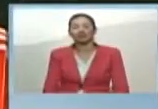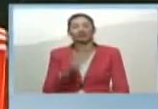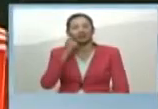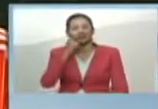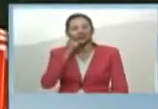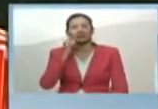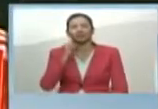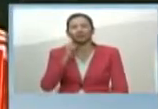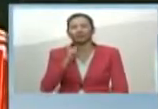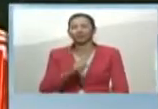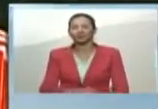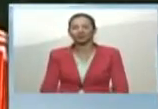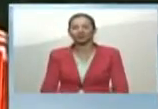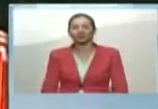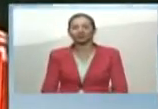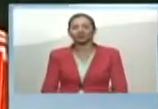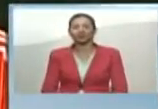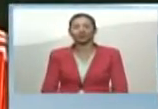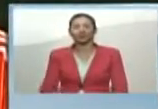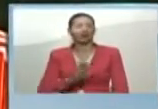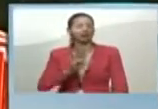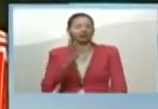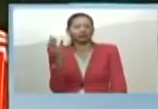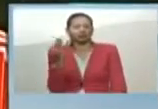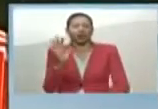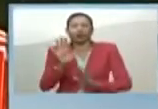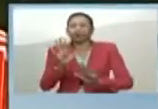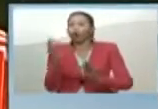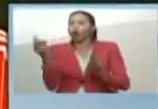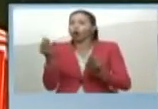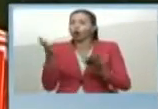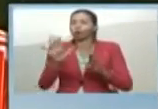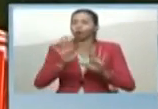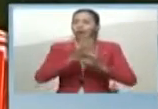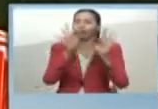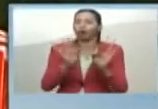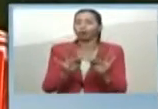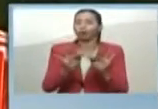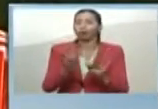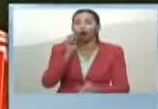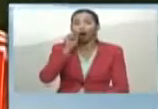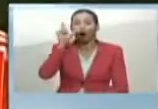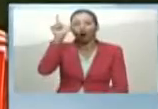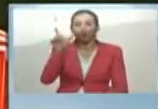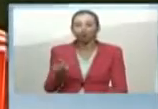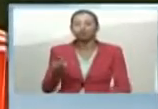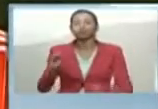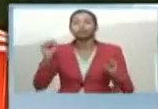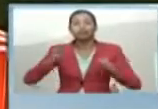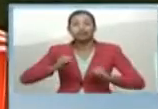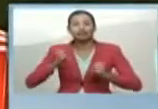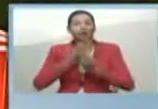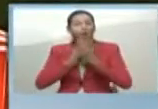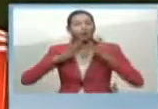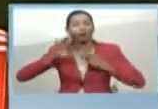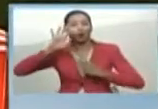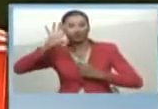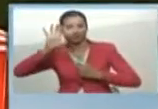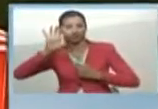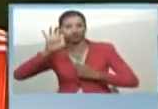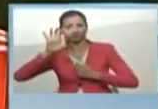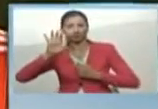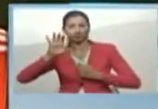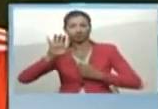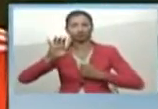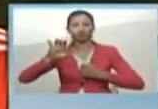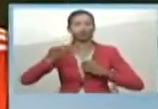intensamente con su autenticidad y firmeza de hombre comprometido con la patria todas las etapas de